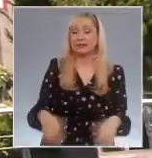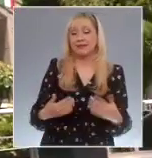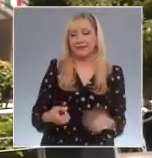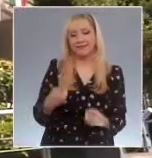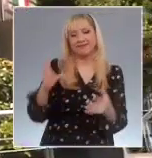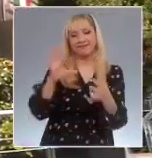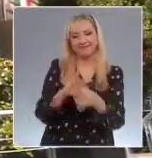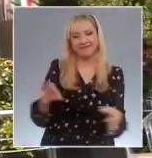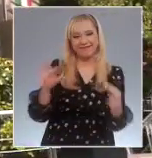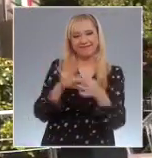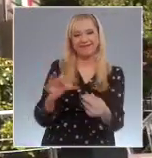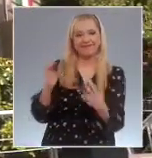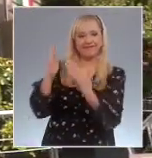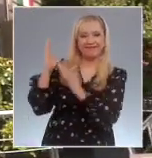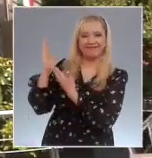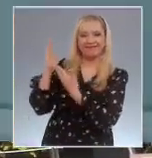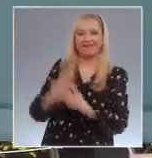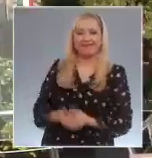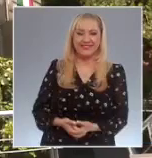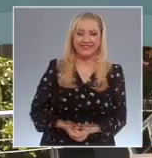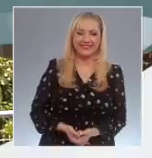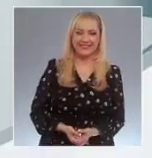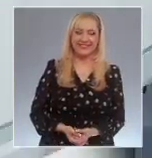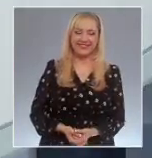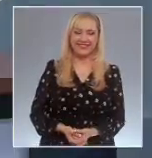Sánchez Cabrera.